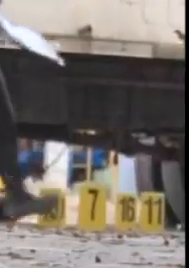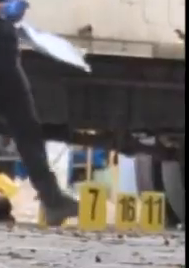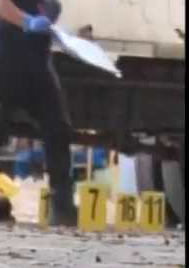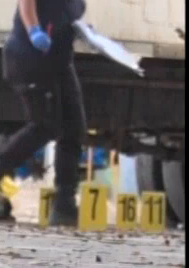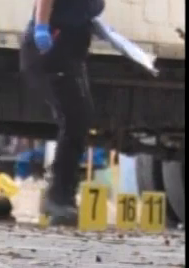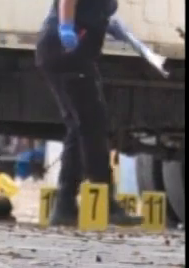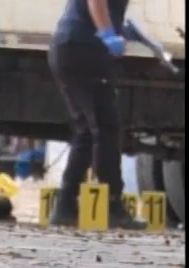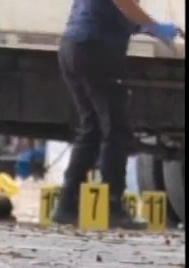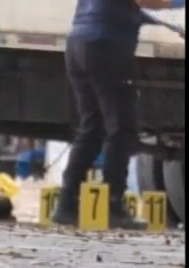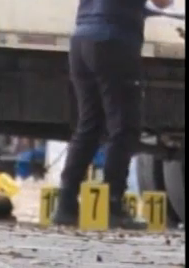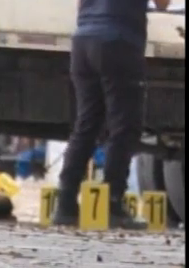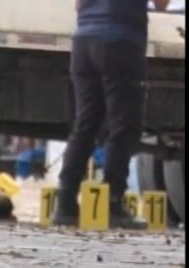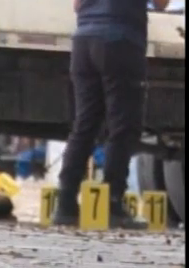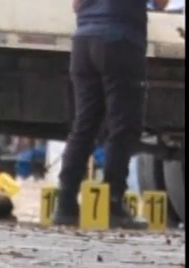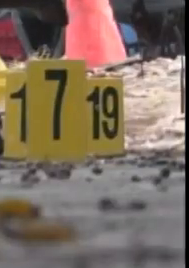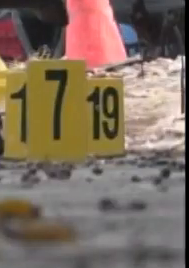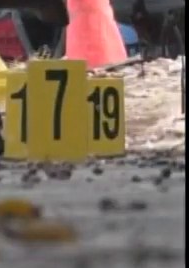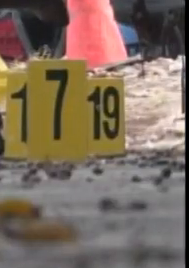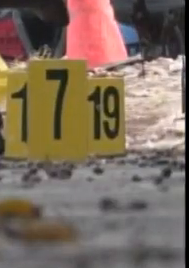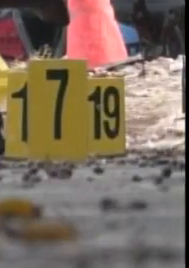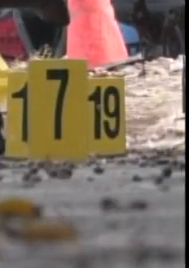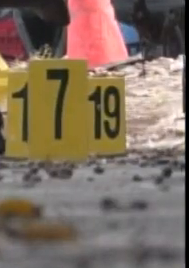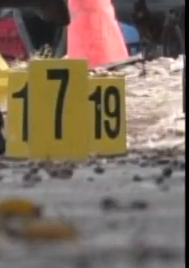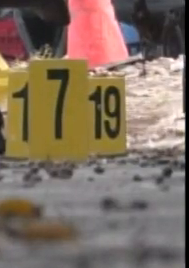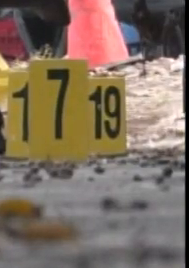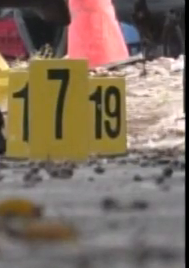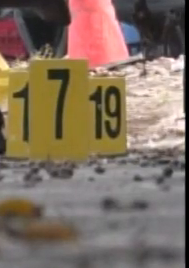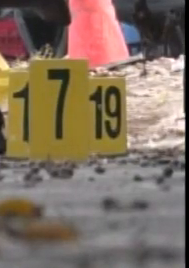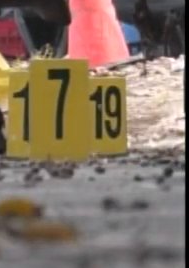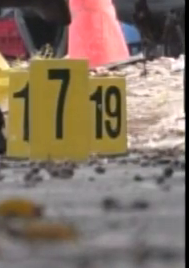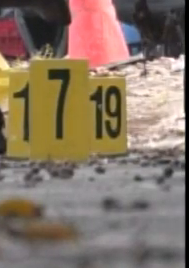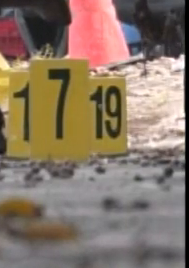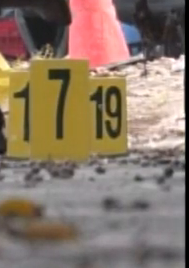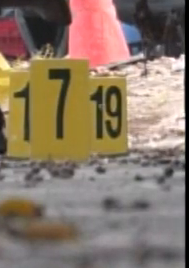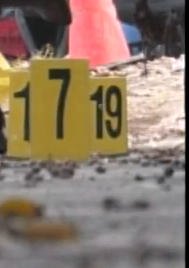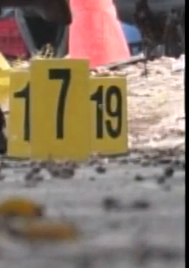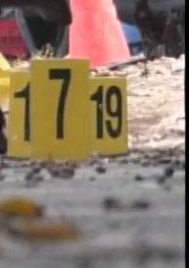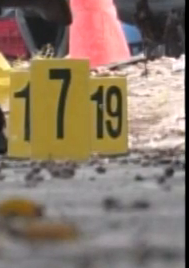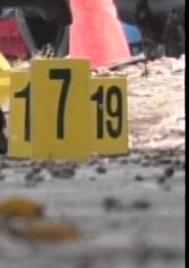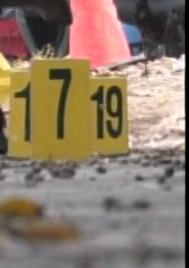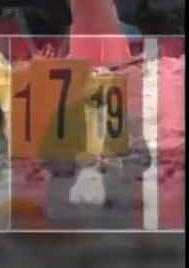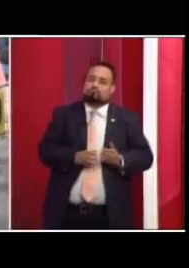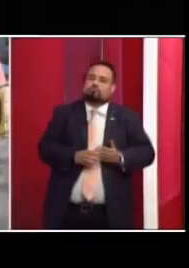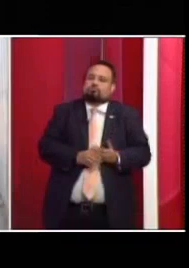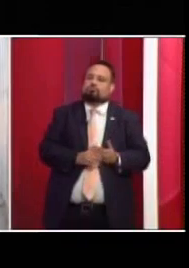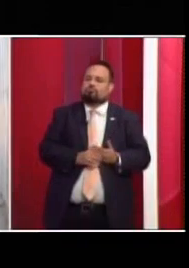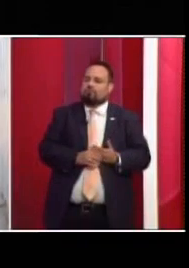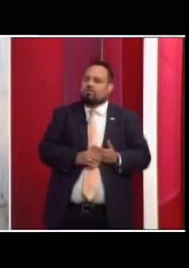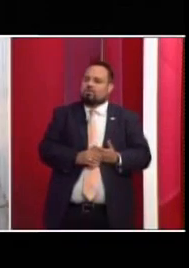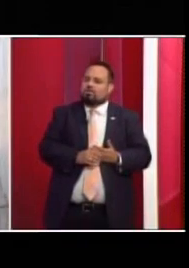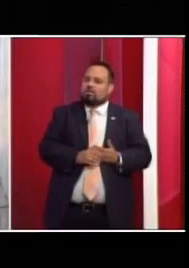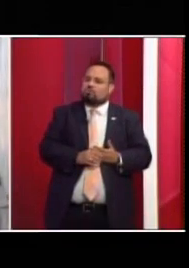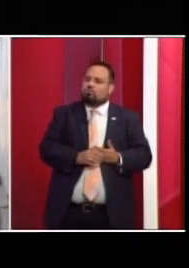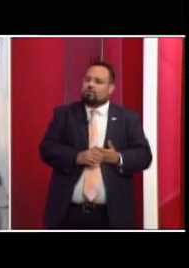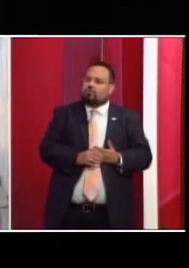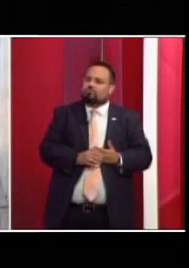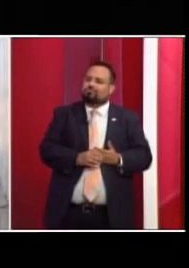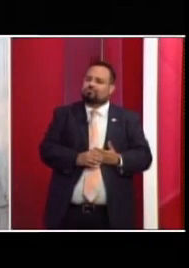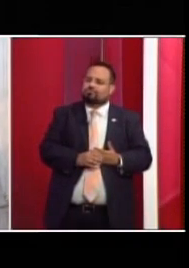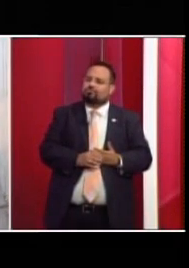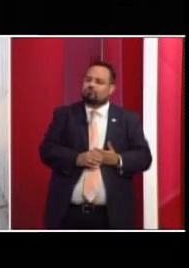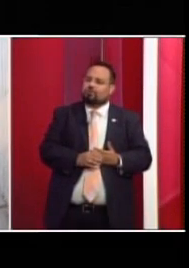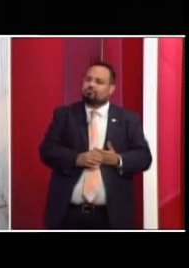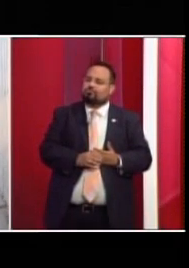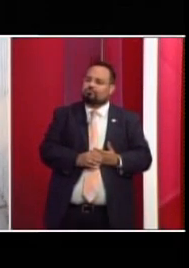periodísticos daban a conocer la historia de uno de los recolectores que durante años se dedicaba a ese negocio oscuro ese